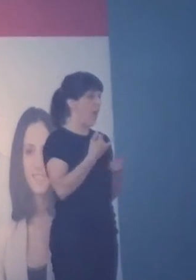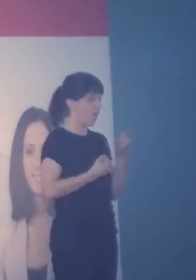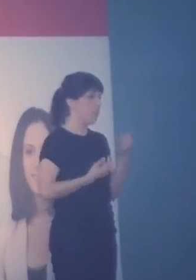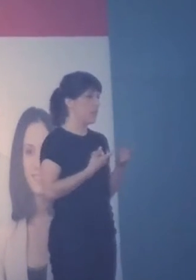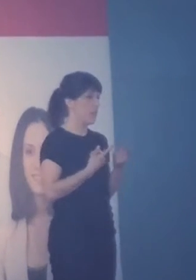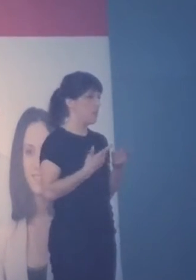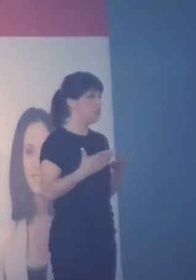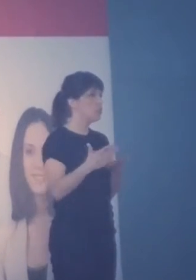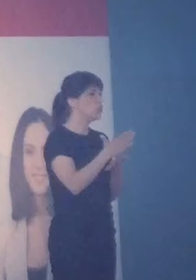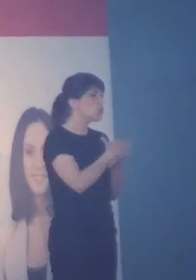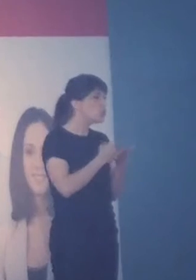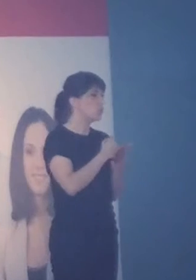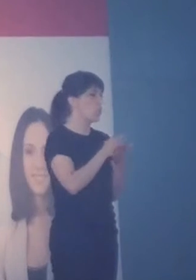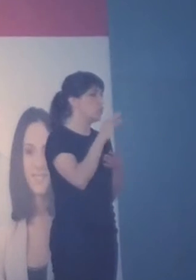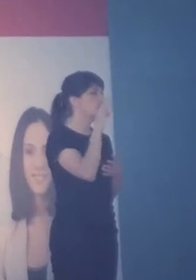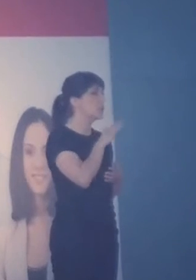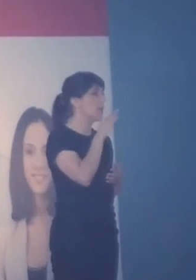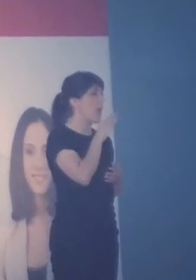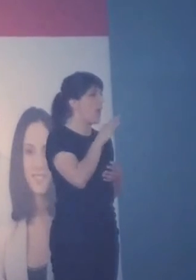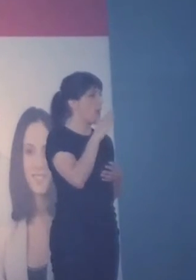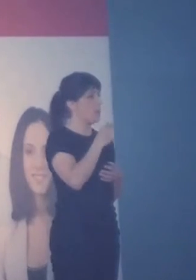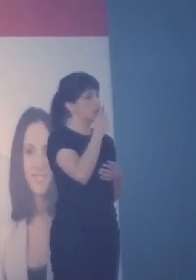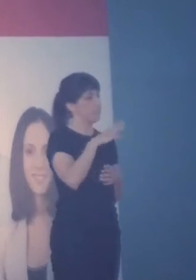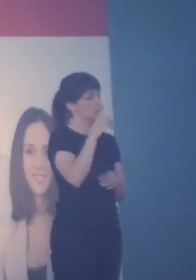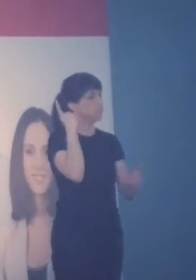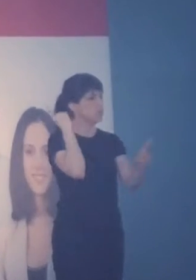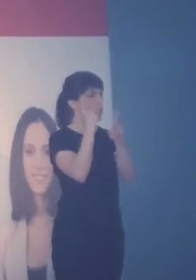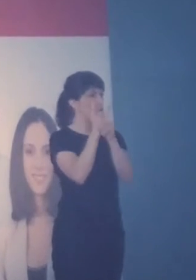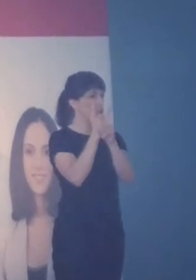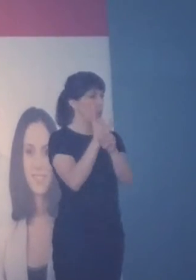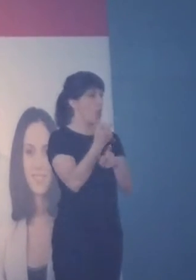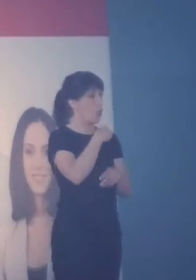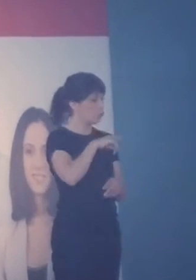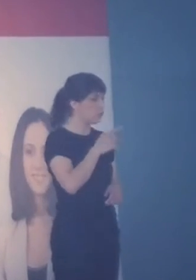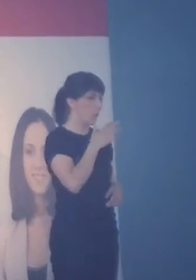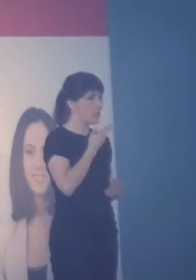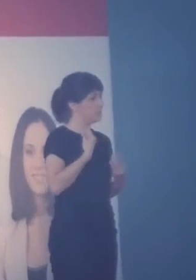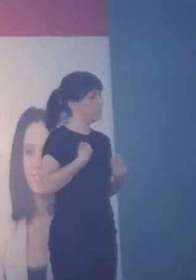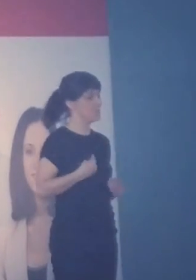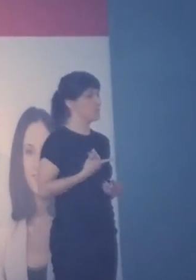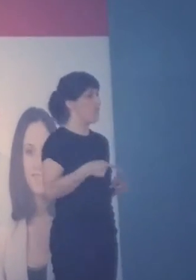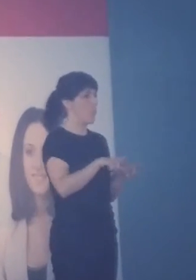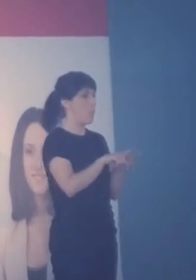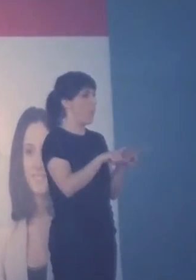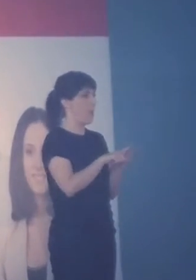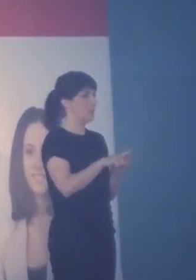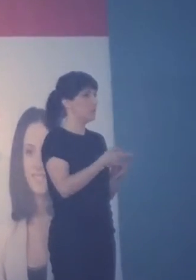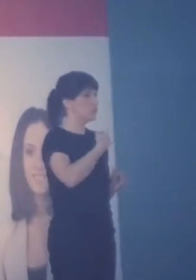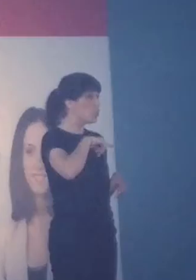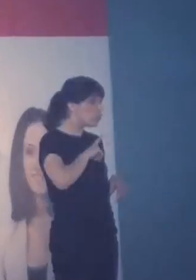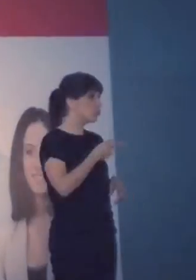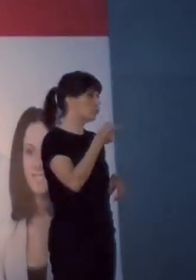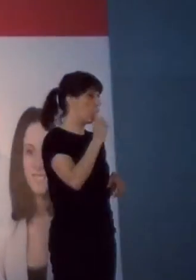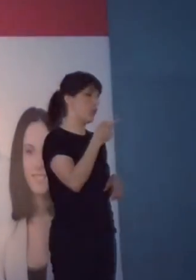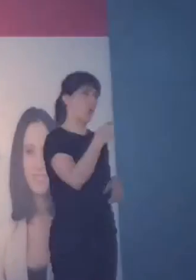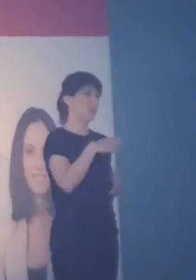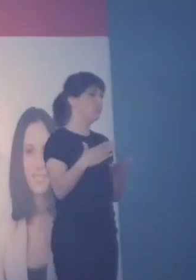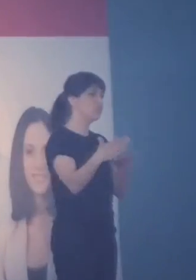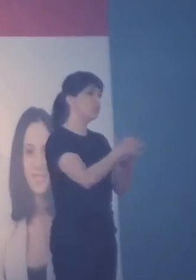galegos antifeixistas. Pois aquí estamos os galegos antifeixistas. Vos, nós, todos.